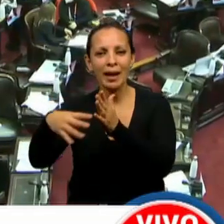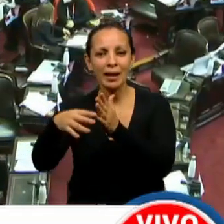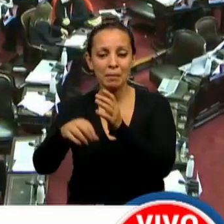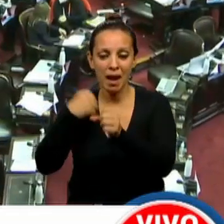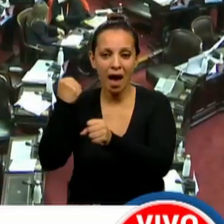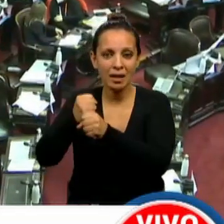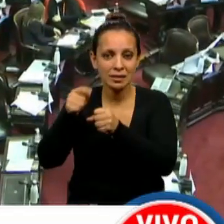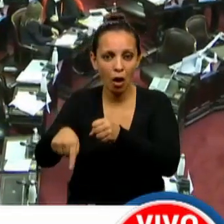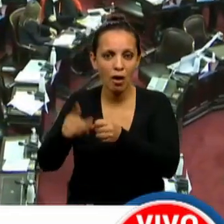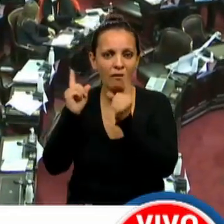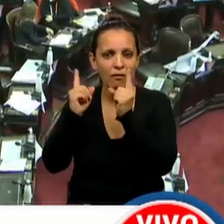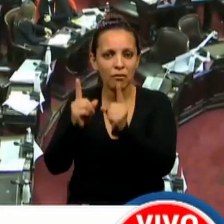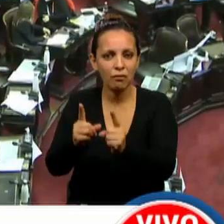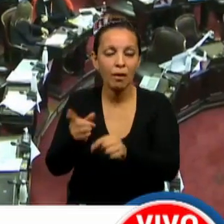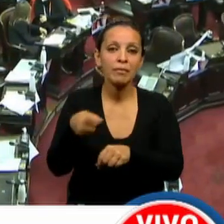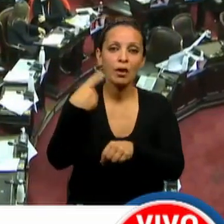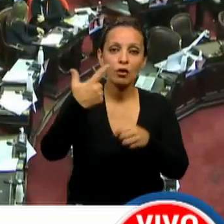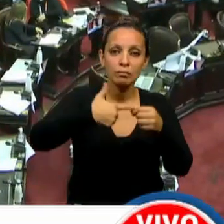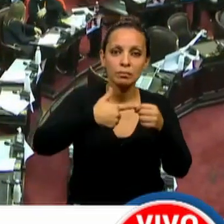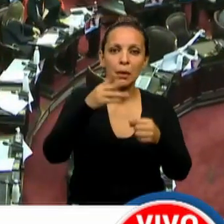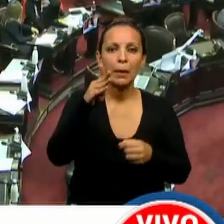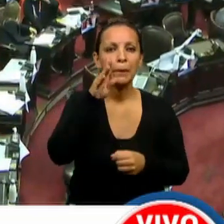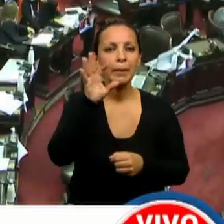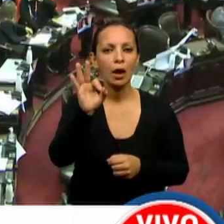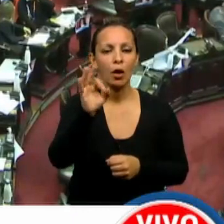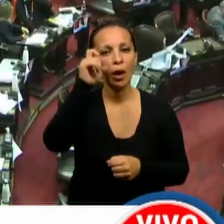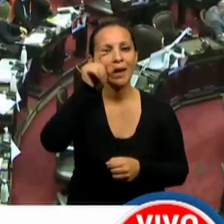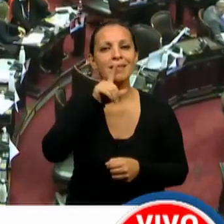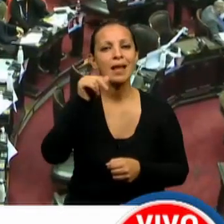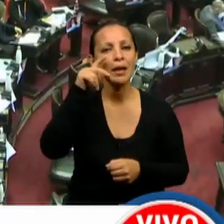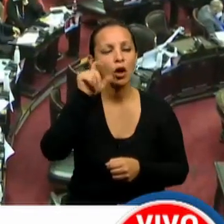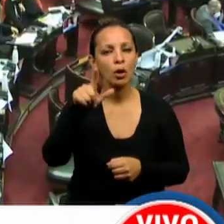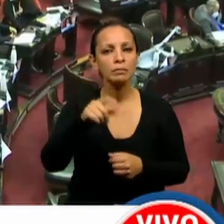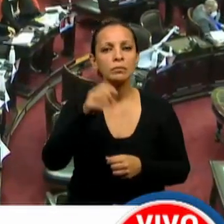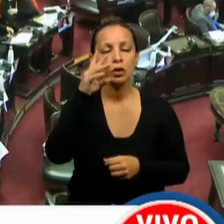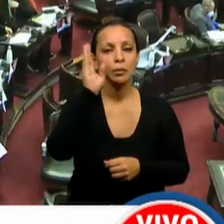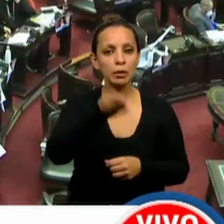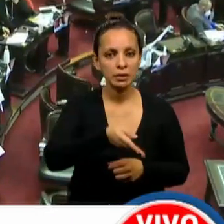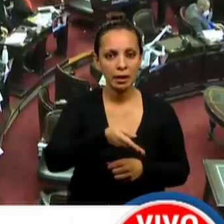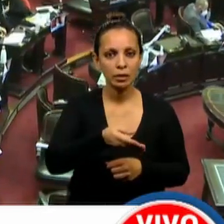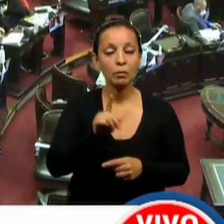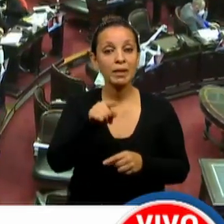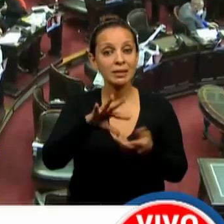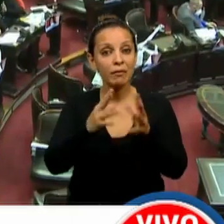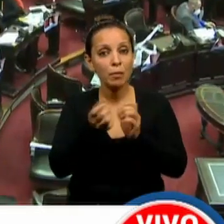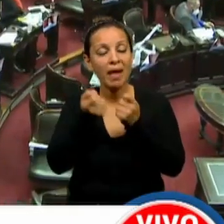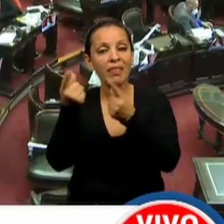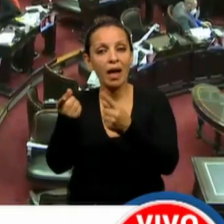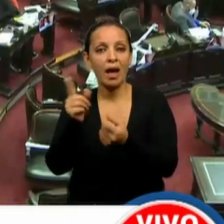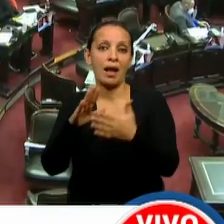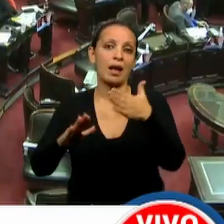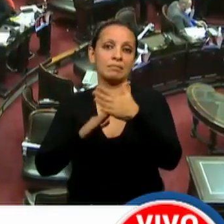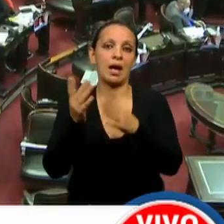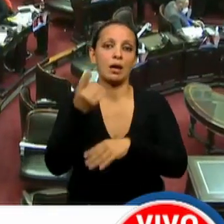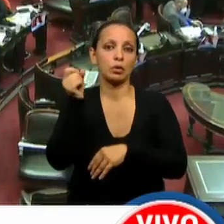vigente, y del bioetanol del 12%, facultando a la autoridad de aplicación a reducir